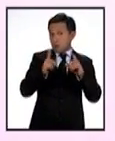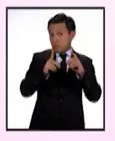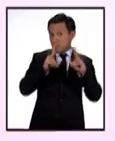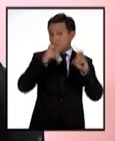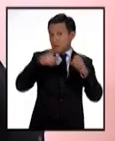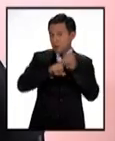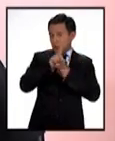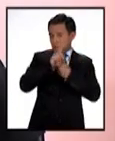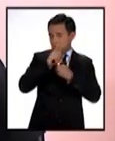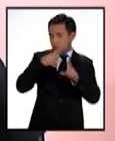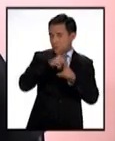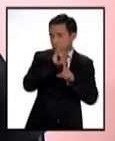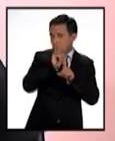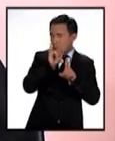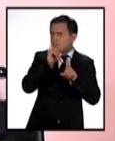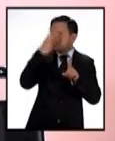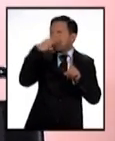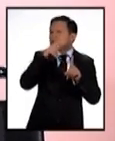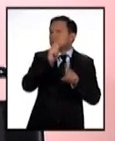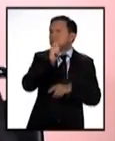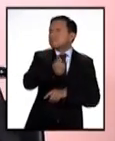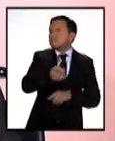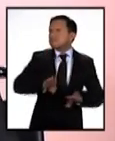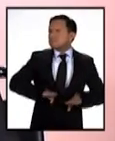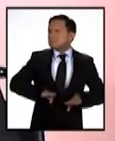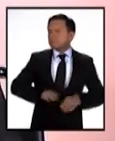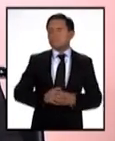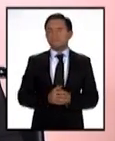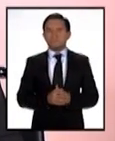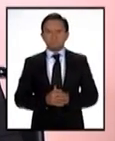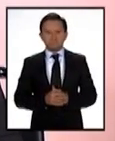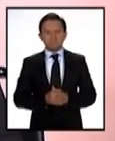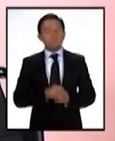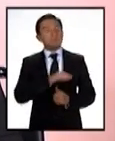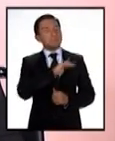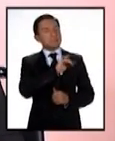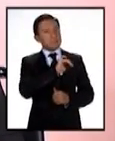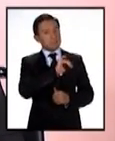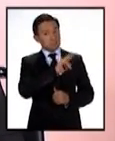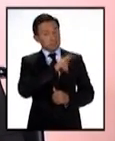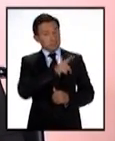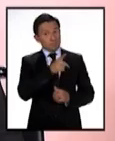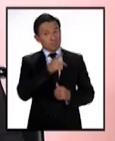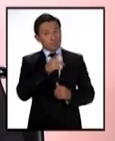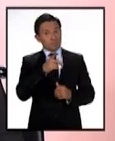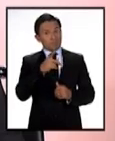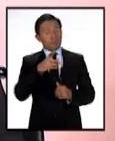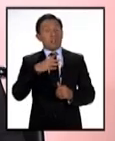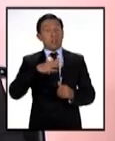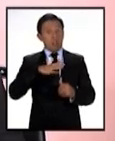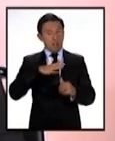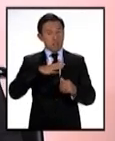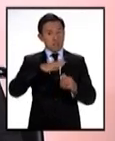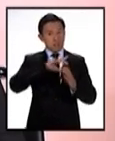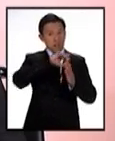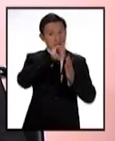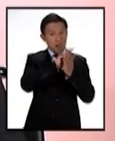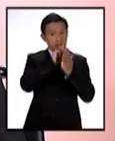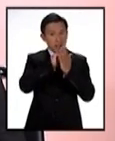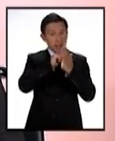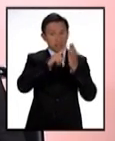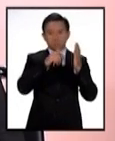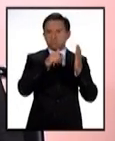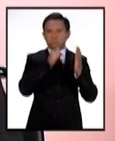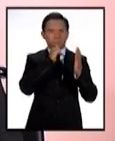bullying? Sí, Víctor, en este caso hay una serie de lagunas legales